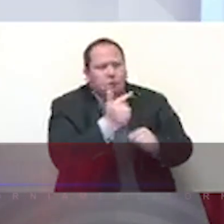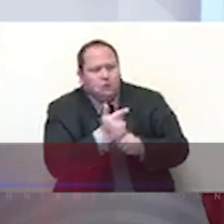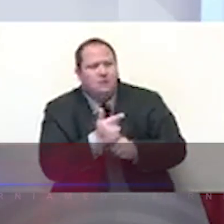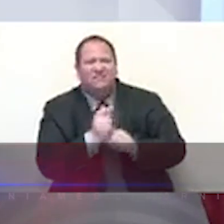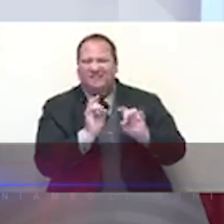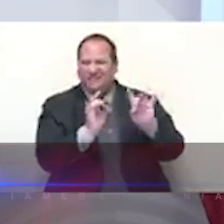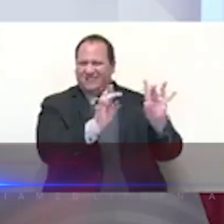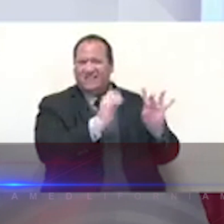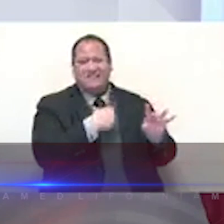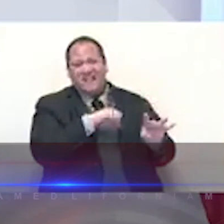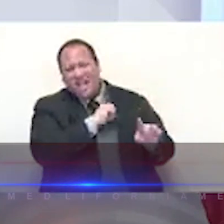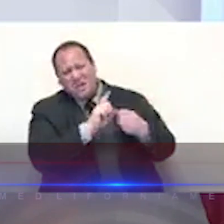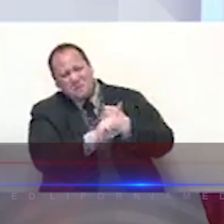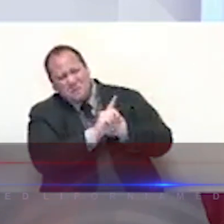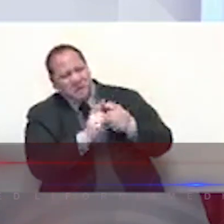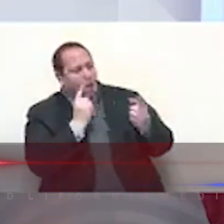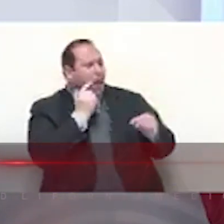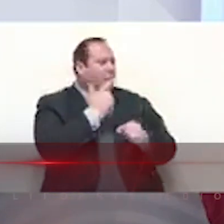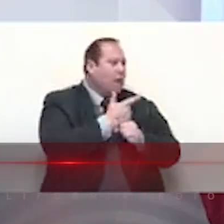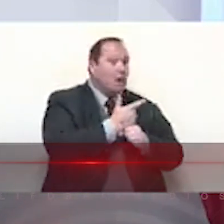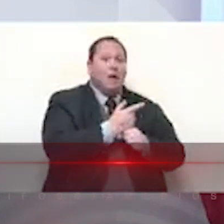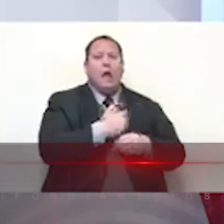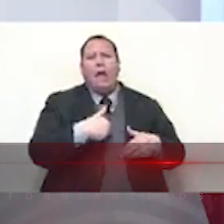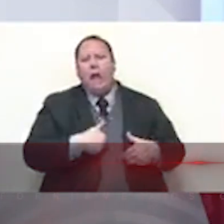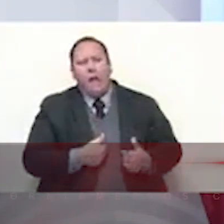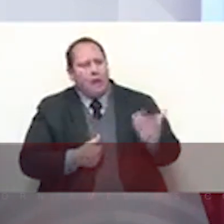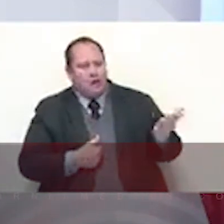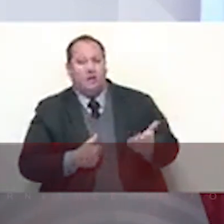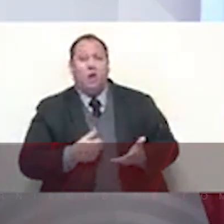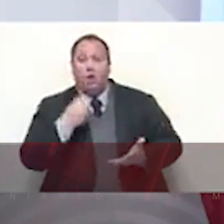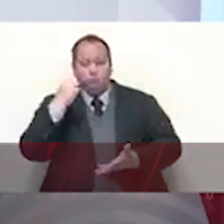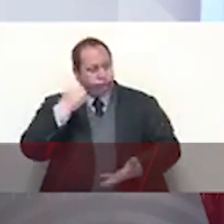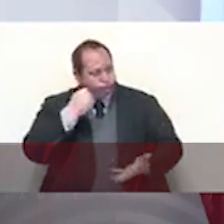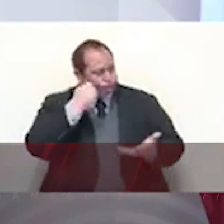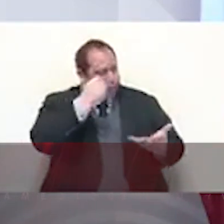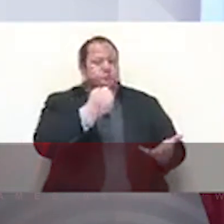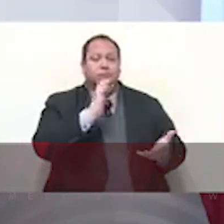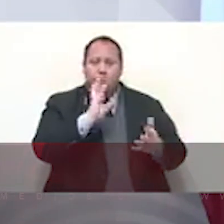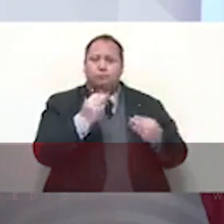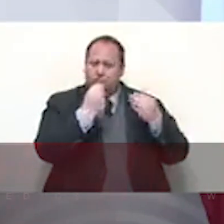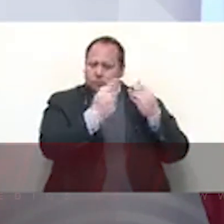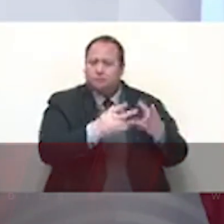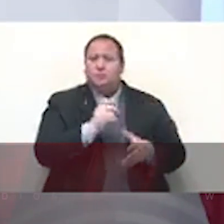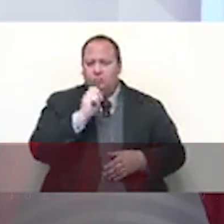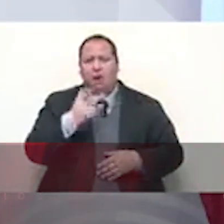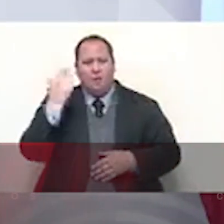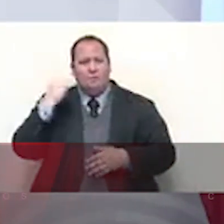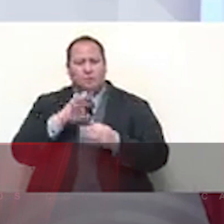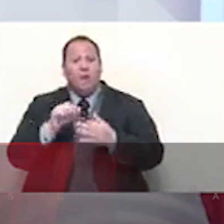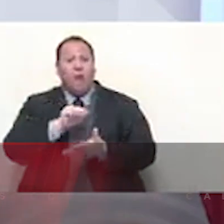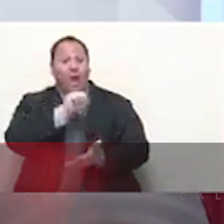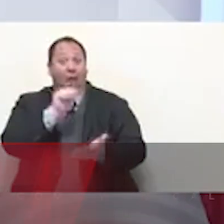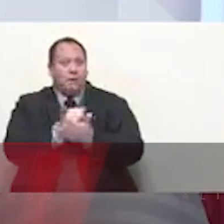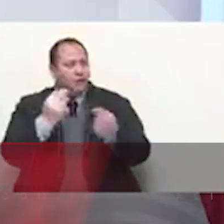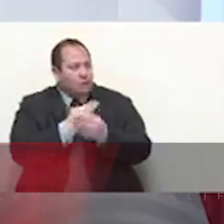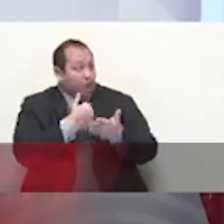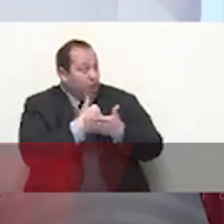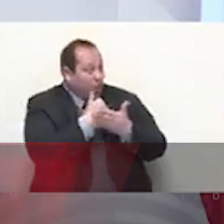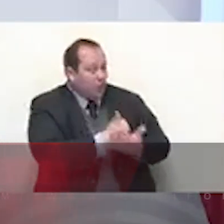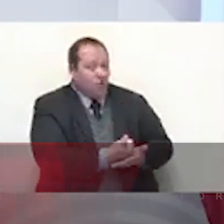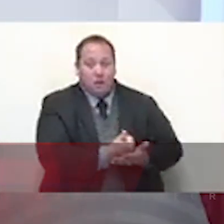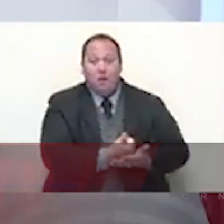situaciones de salud, situaciones de hambre, llevamos despensas, hemos llevado, como dije en su momento, actas de nacimiento,